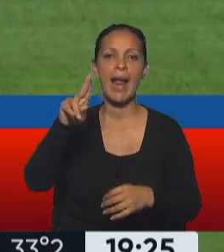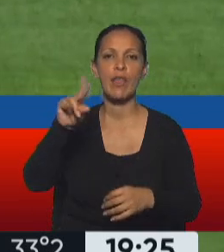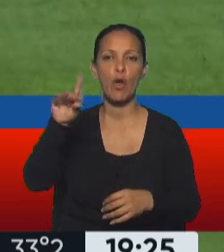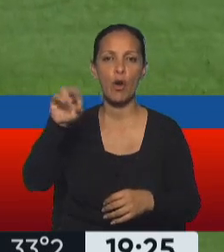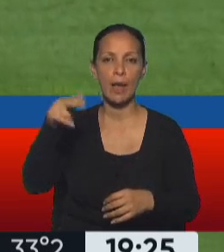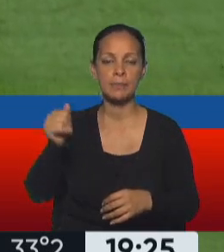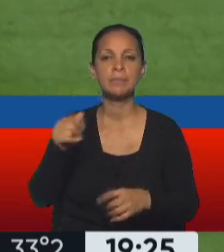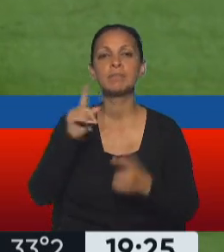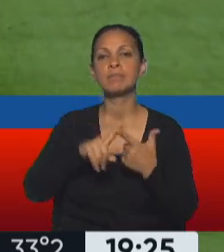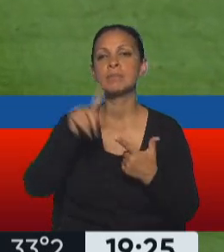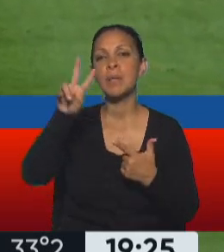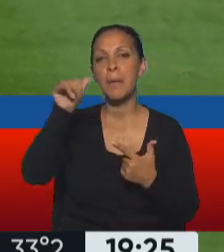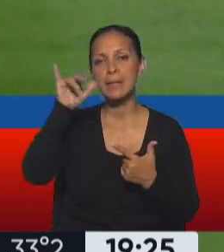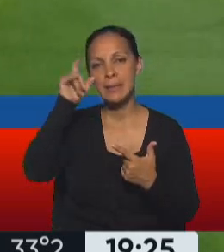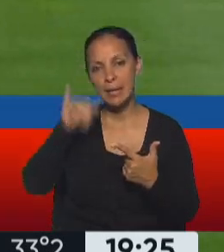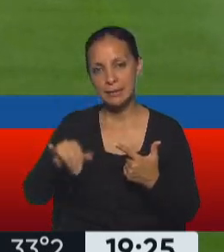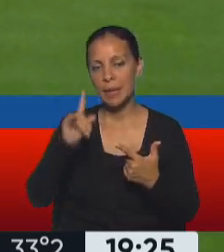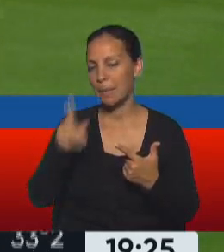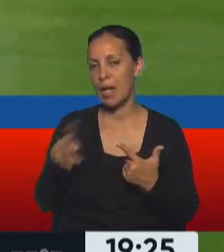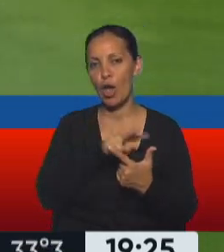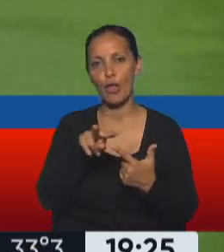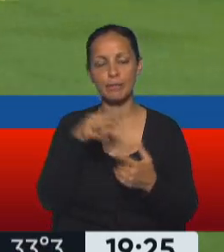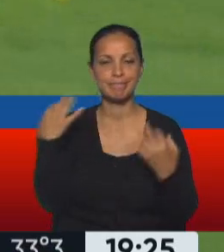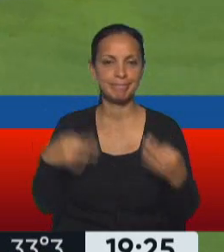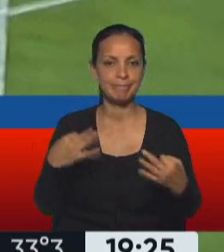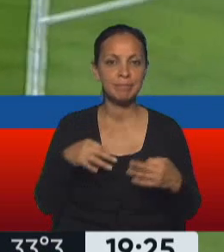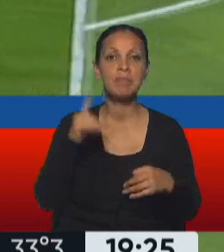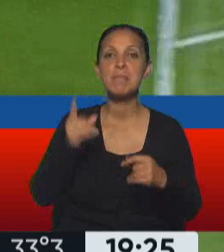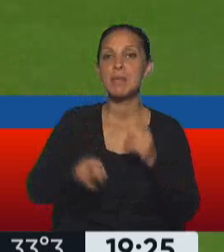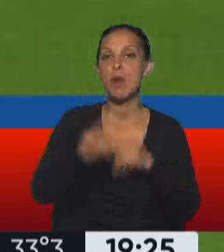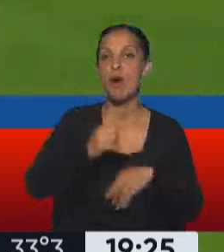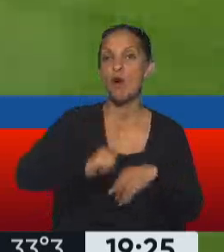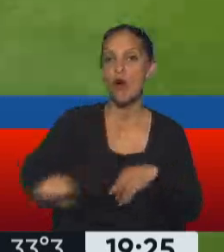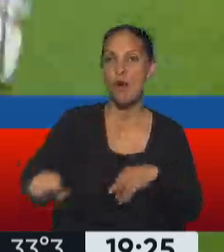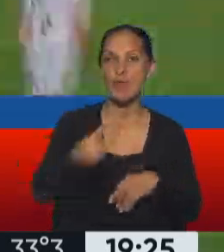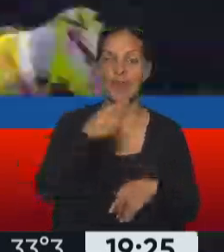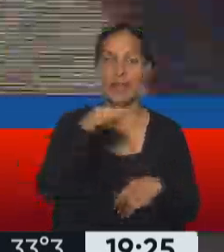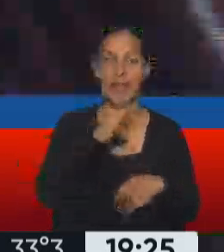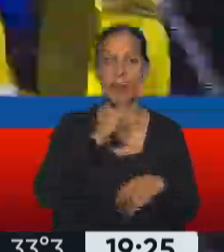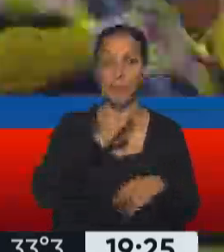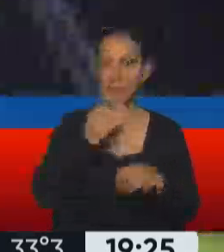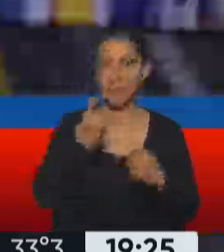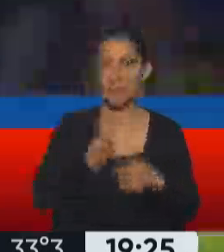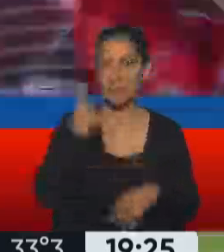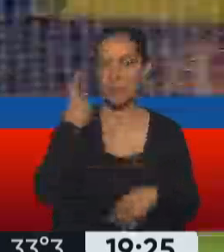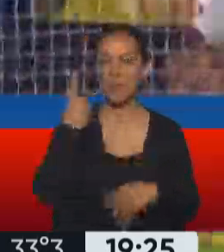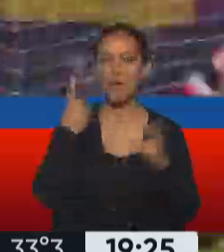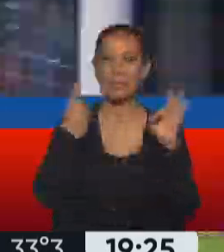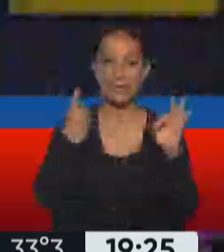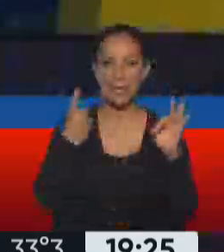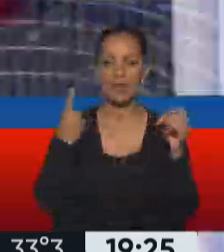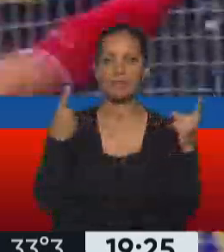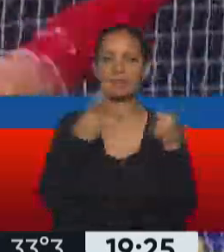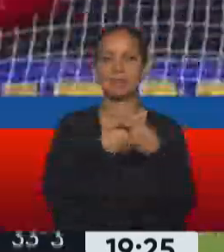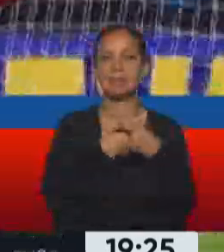Vázquez siempre dice presente, que era el gol justamente que abría el marcador en la Bombonera. 1-0 frente